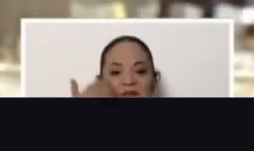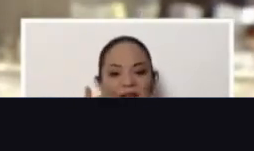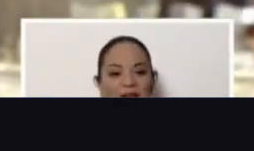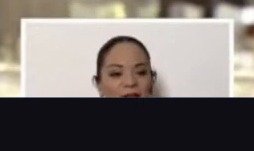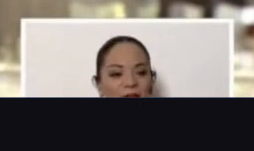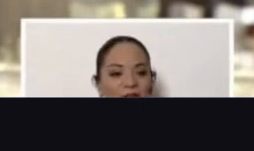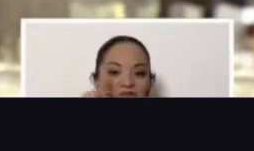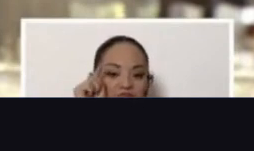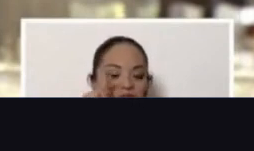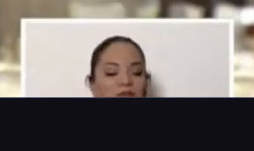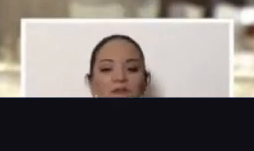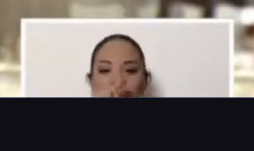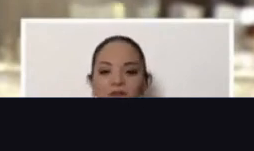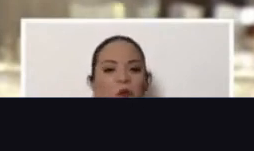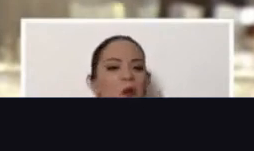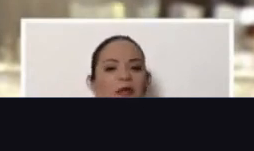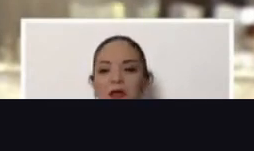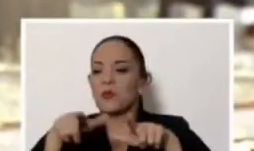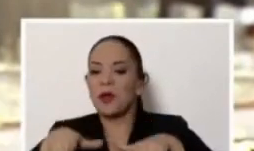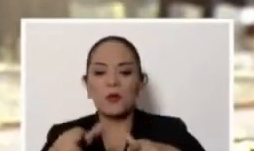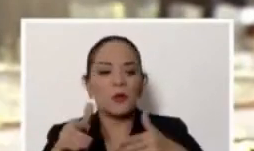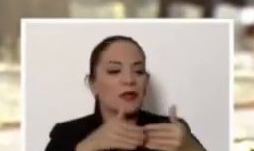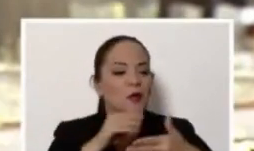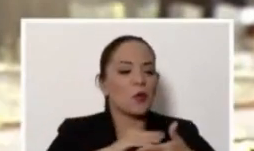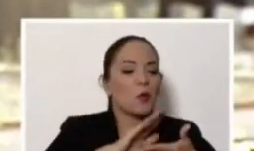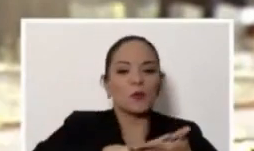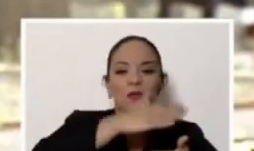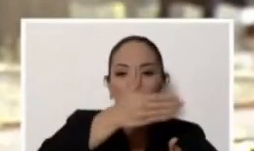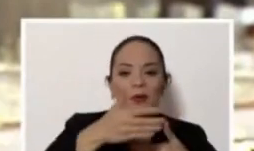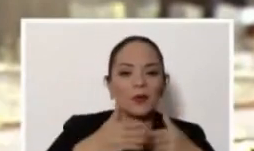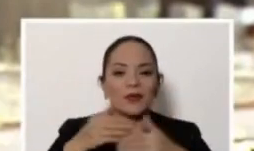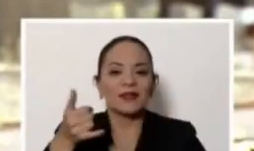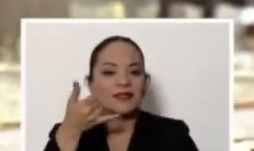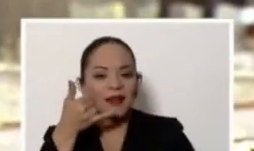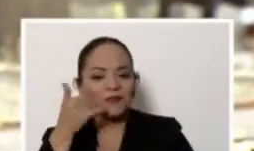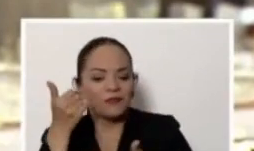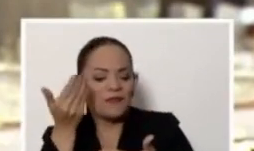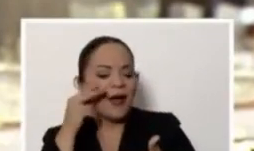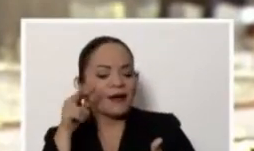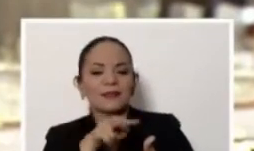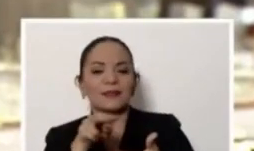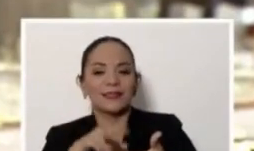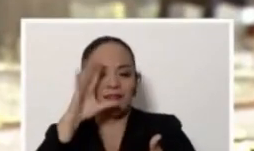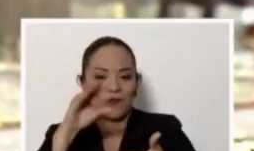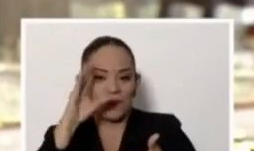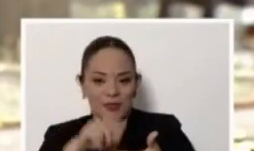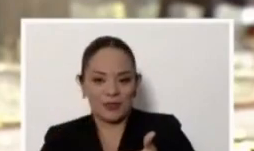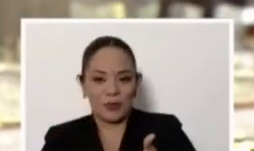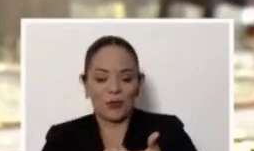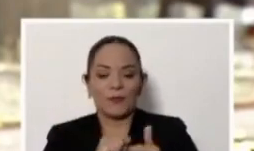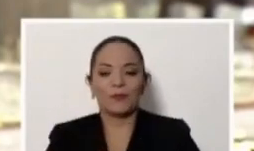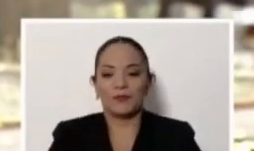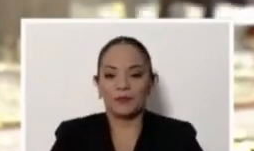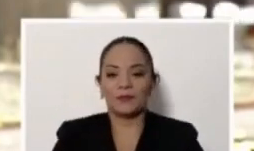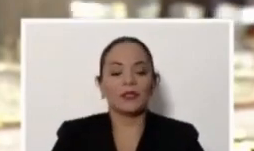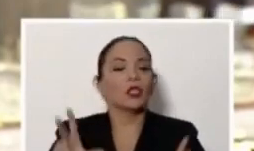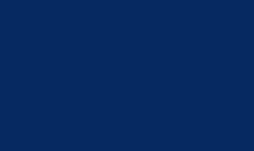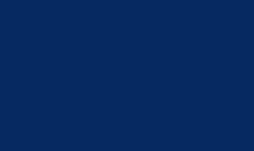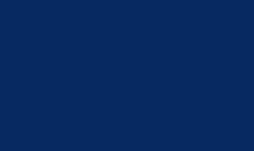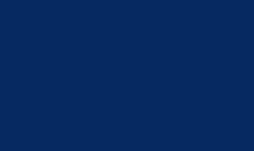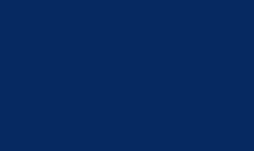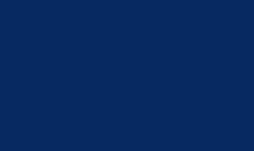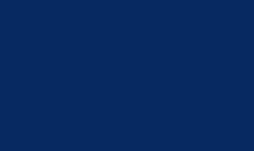en cualquier lugar, desde cualquier computadora, desde cualquier teléfono. Y lo más importante, vamos a dejar de imprimir en